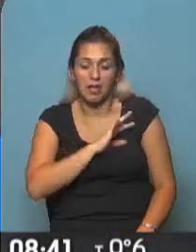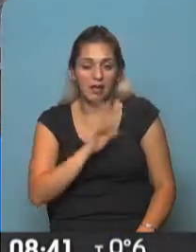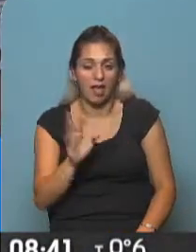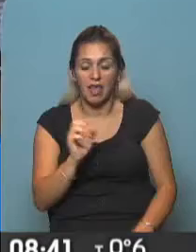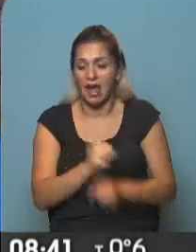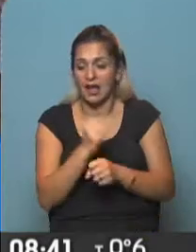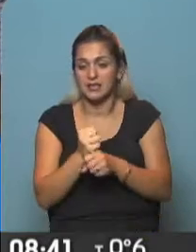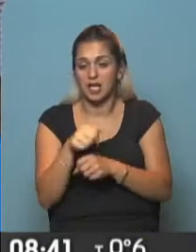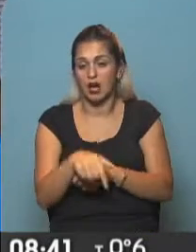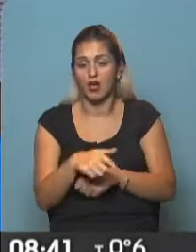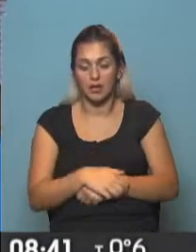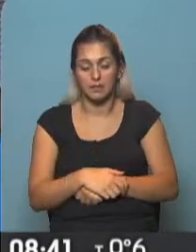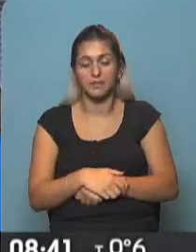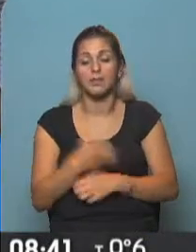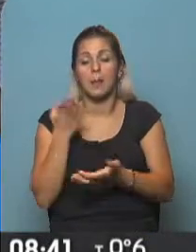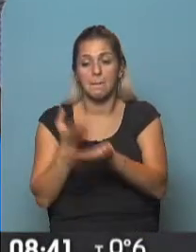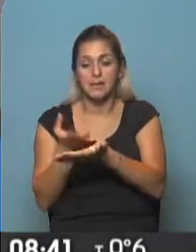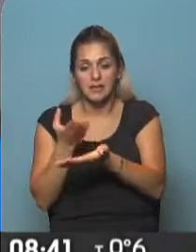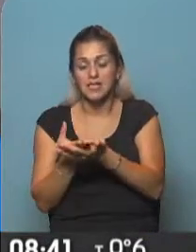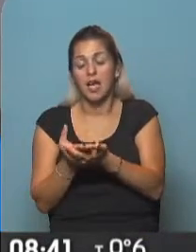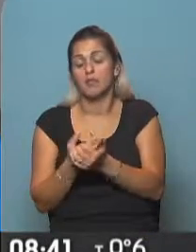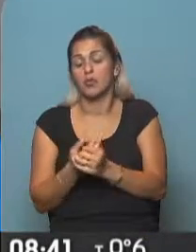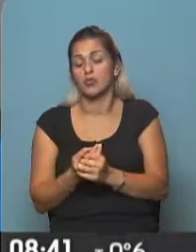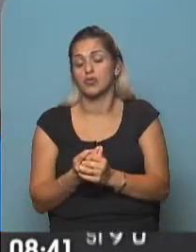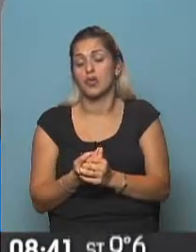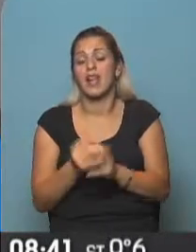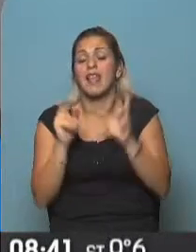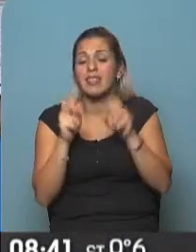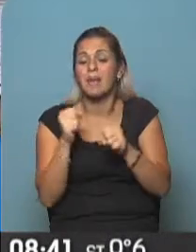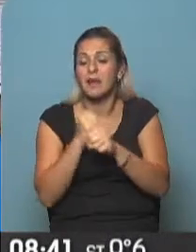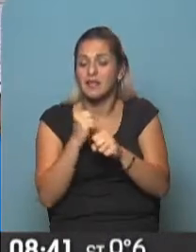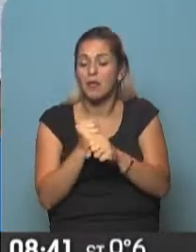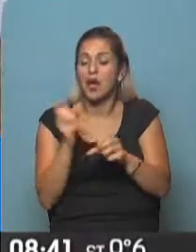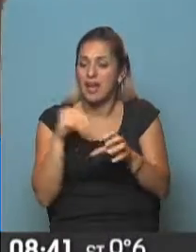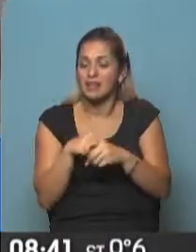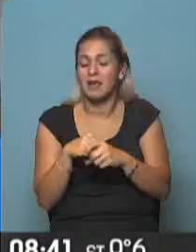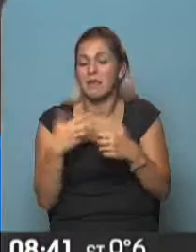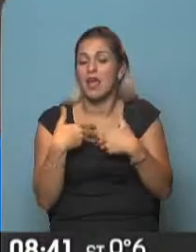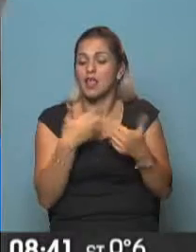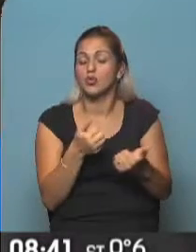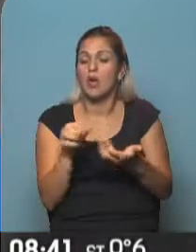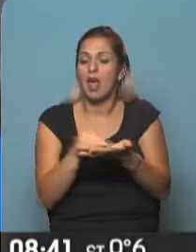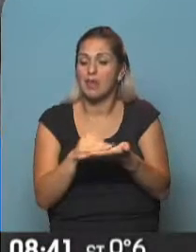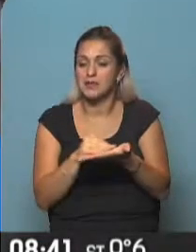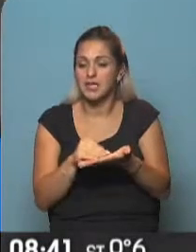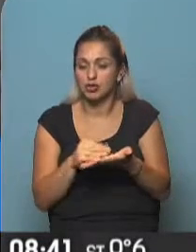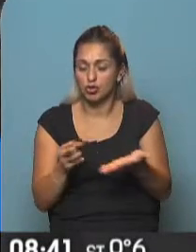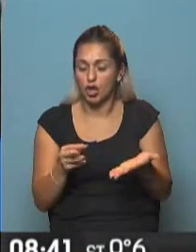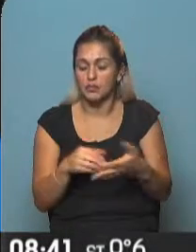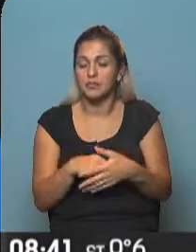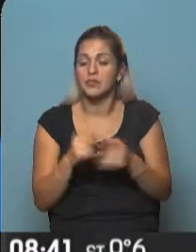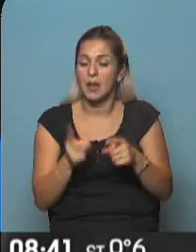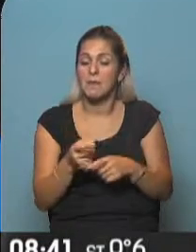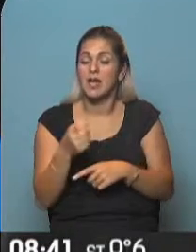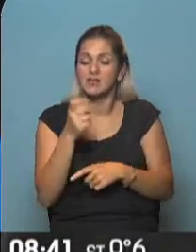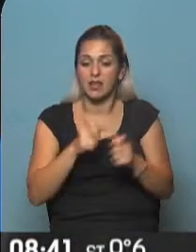el momento. Estamos presentando recursos en el fuero laboral, en el fuero contencioso administrativo y en el fuero